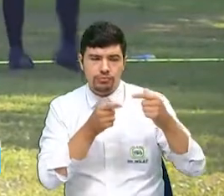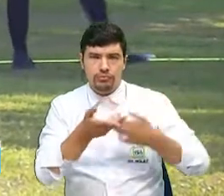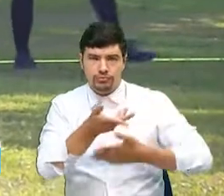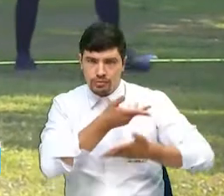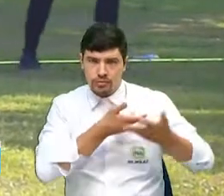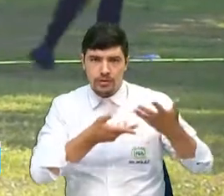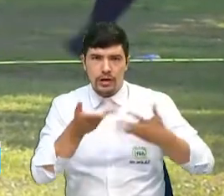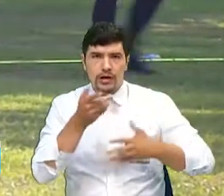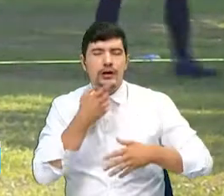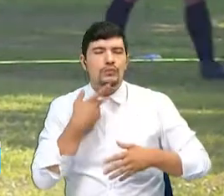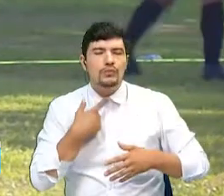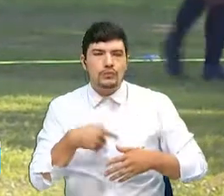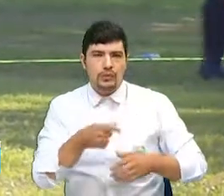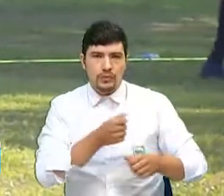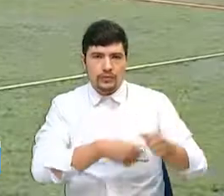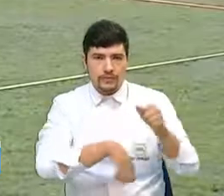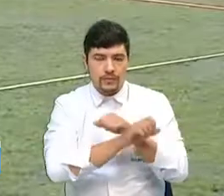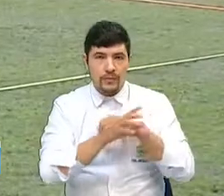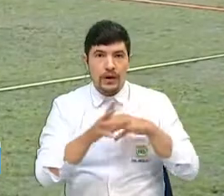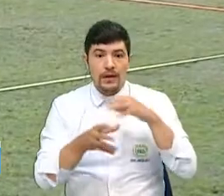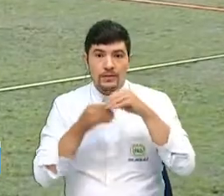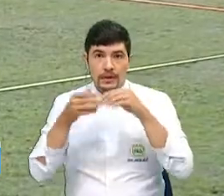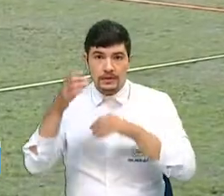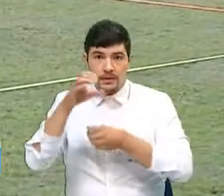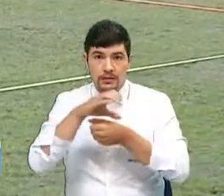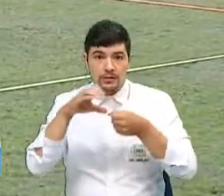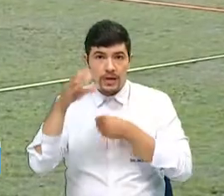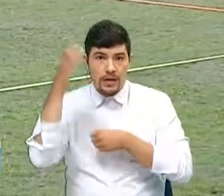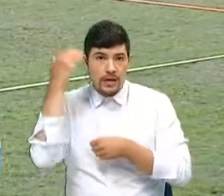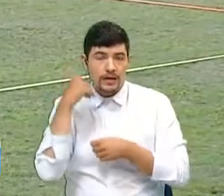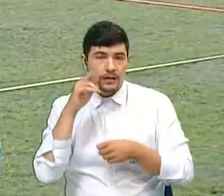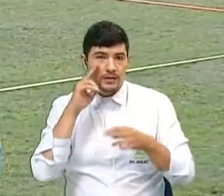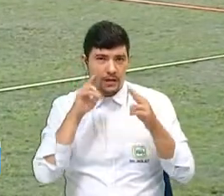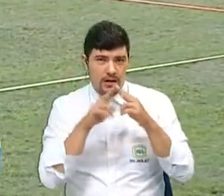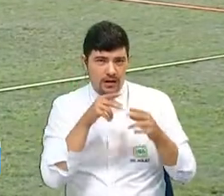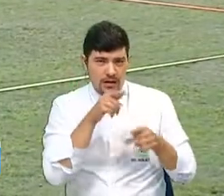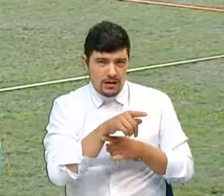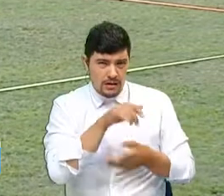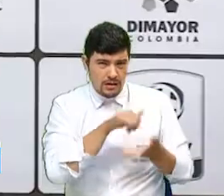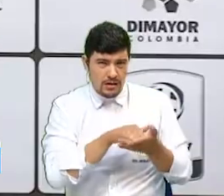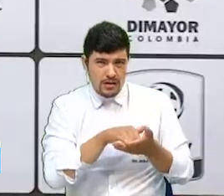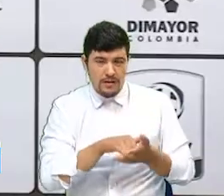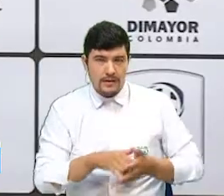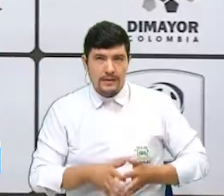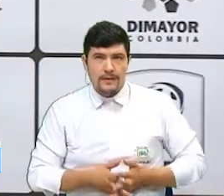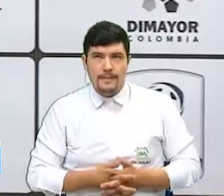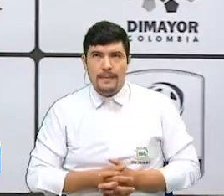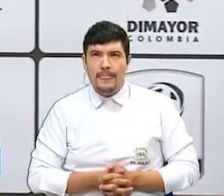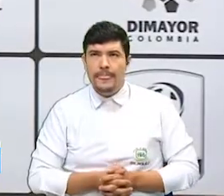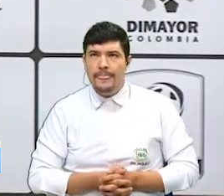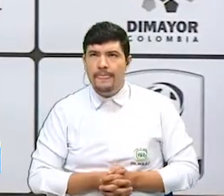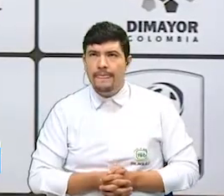desafío, sobre todo en esta ciudad que también la conocía porque jugué Libertadores acá con Nacional de Montevideo.